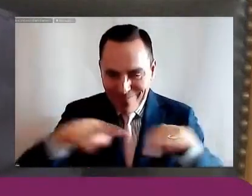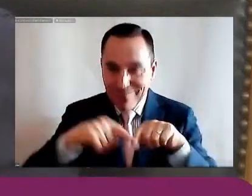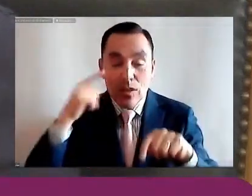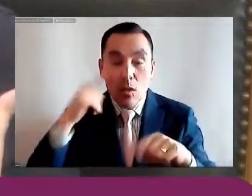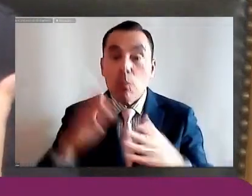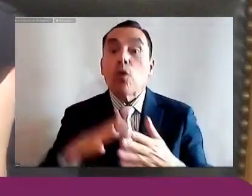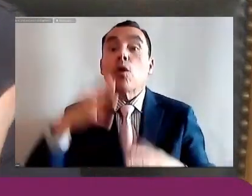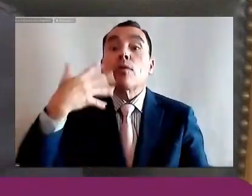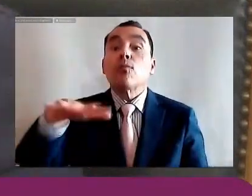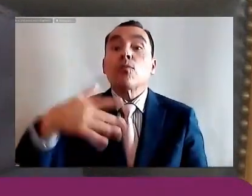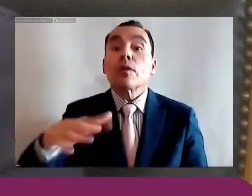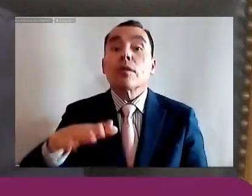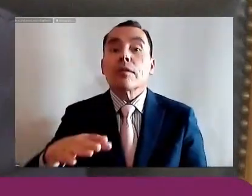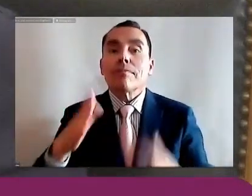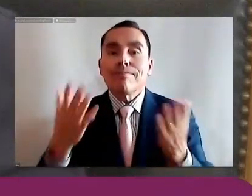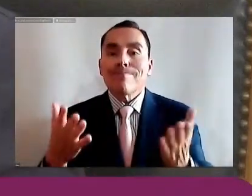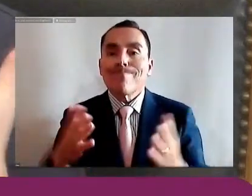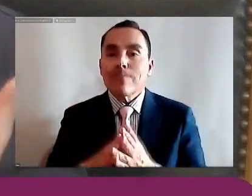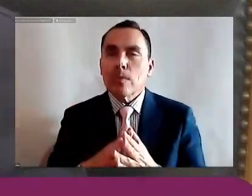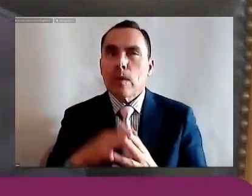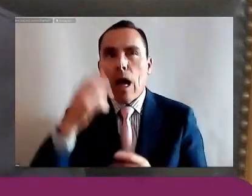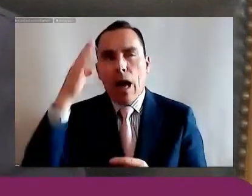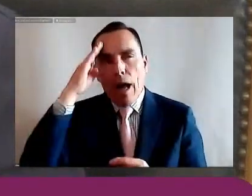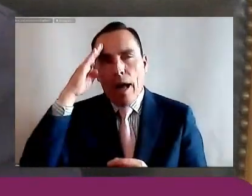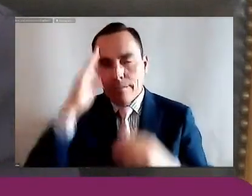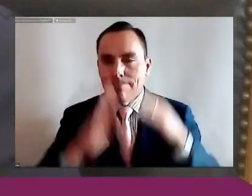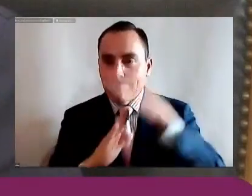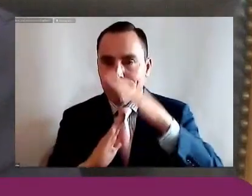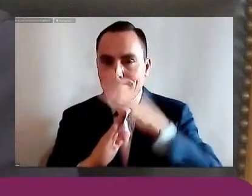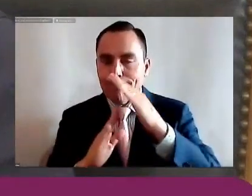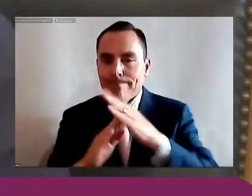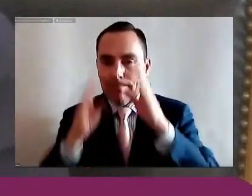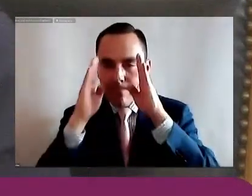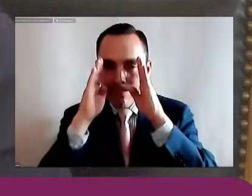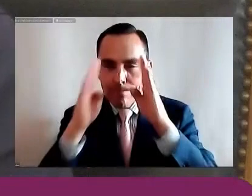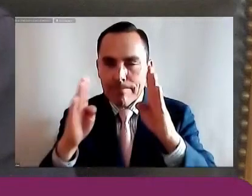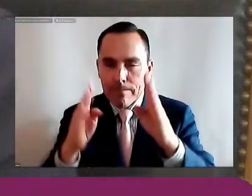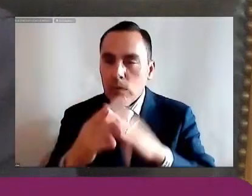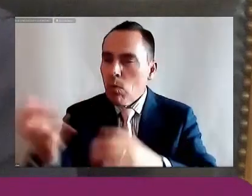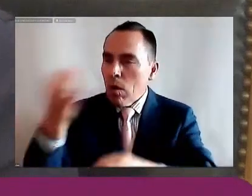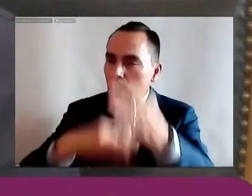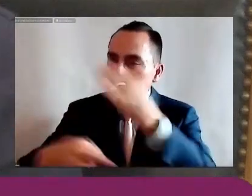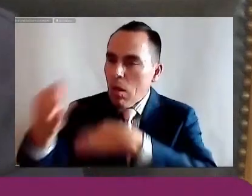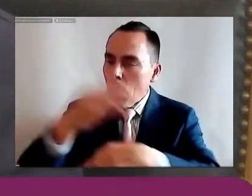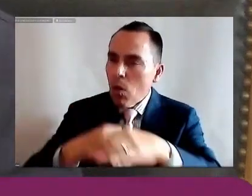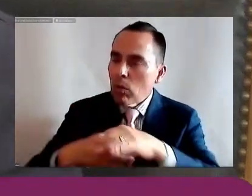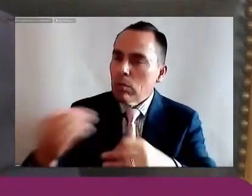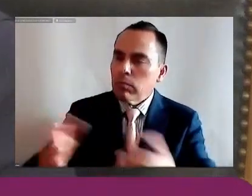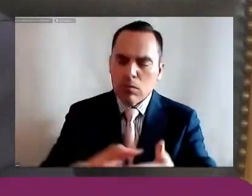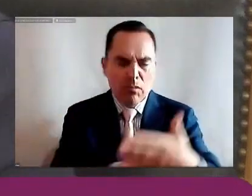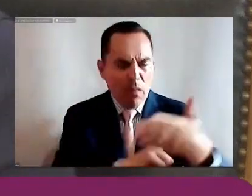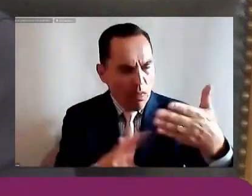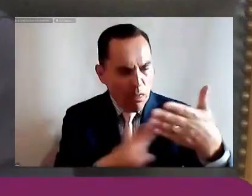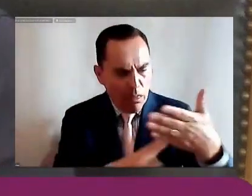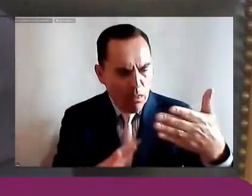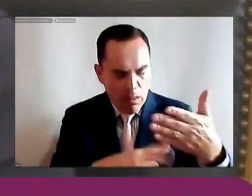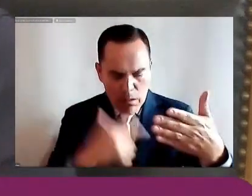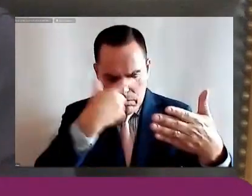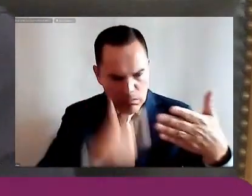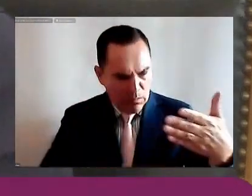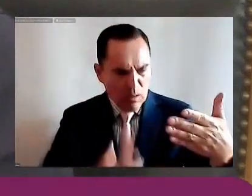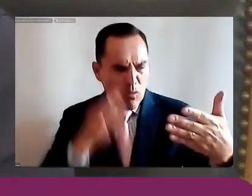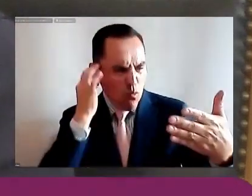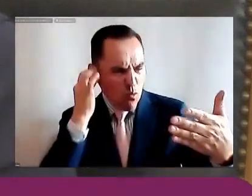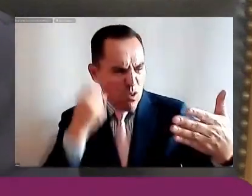importancia, poner detención en las percepciones, los sesgos y cuál es la experiencia personal que viven estas mujeres